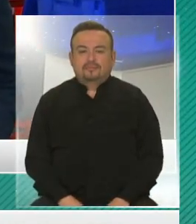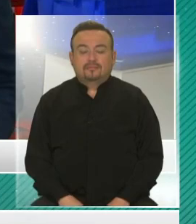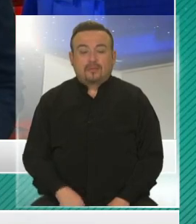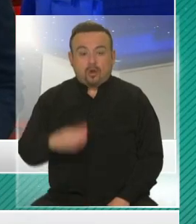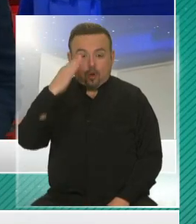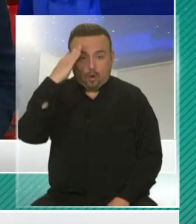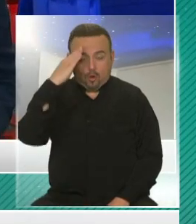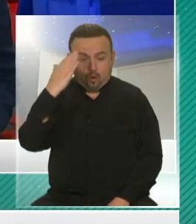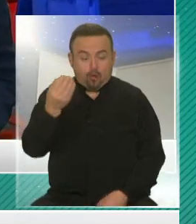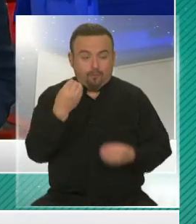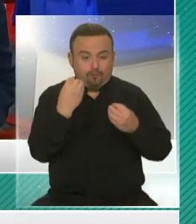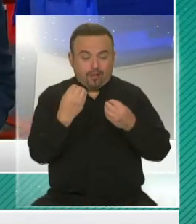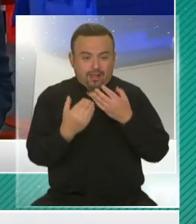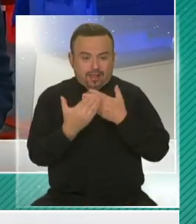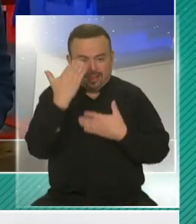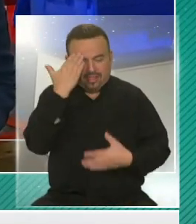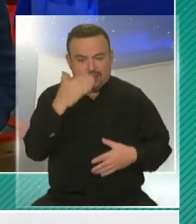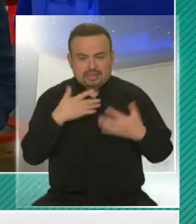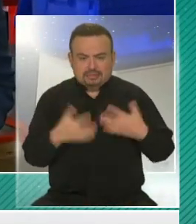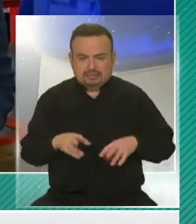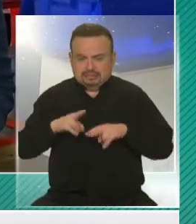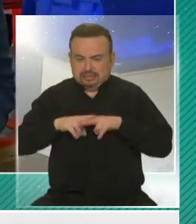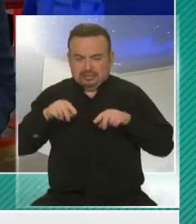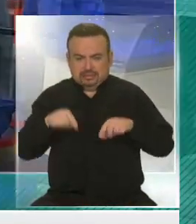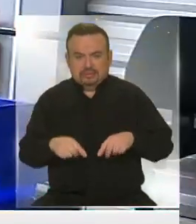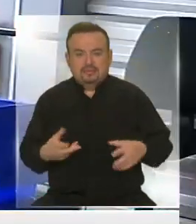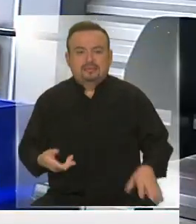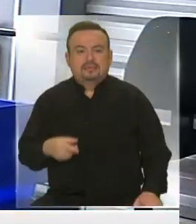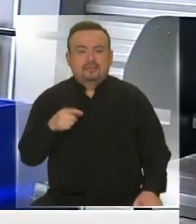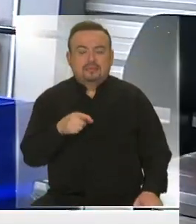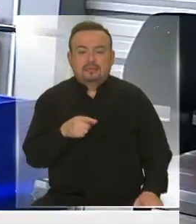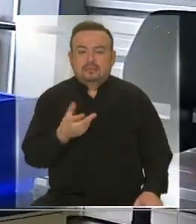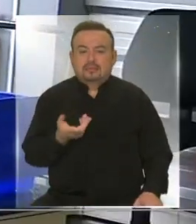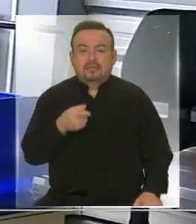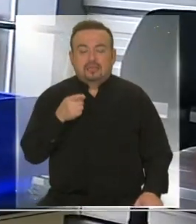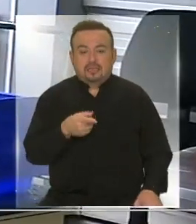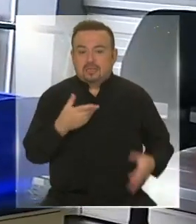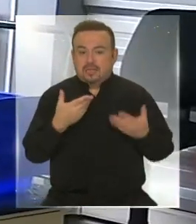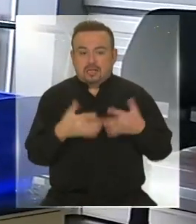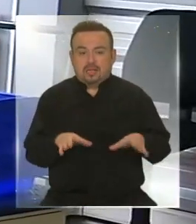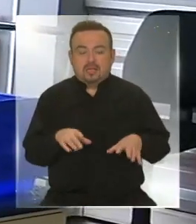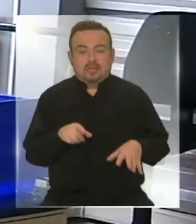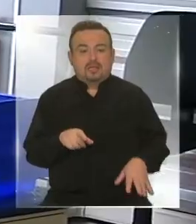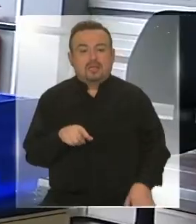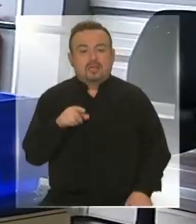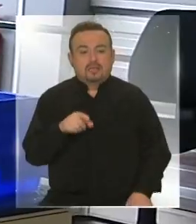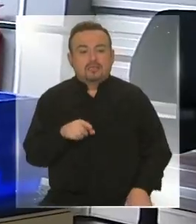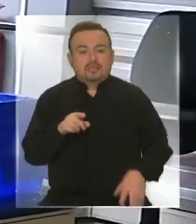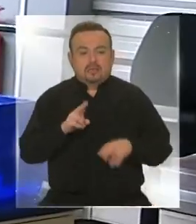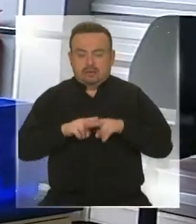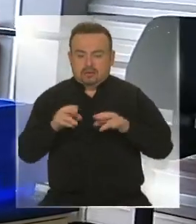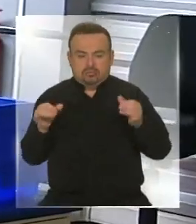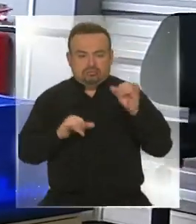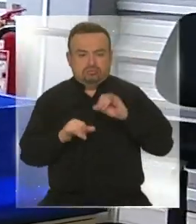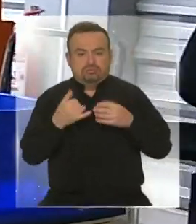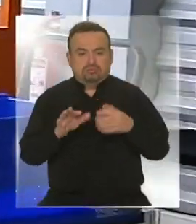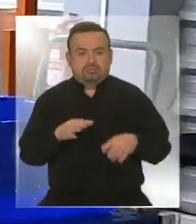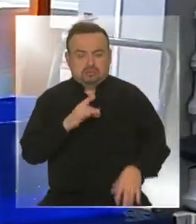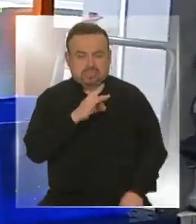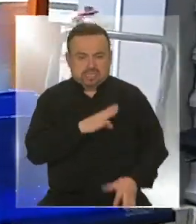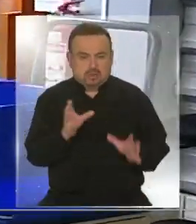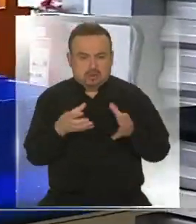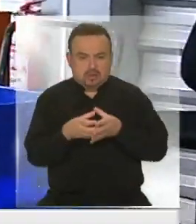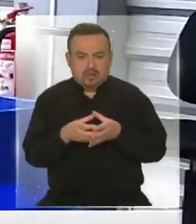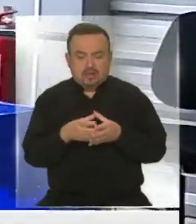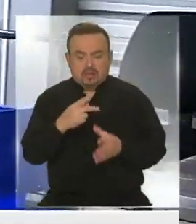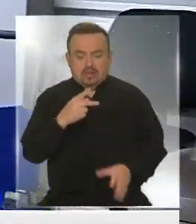Hola, Priscila, muy buenos días. Claro, creado y acá también está, entonces, está ya, supuesto, elaborado para, por supuesto, por chilenos este